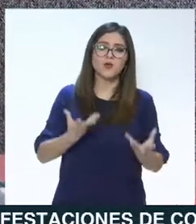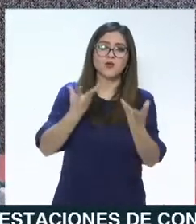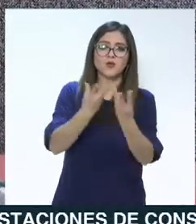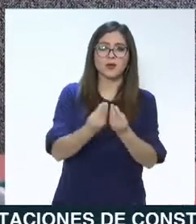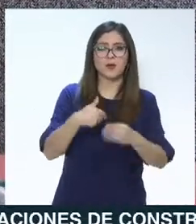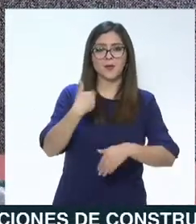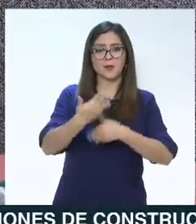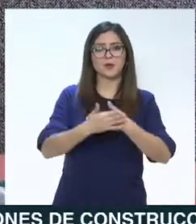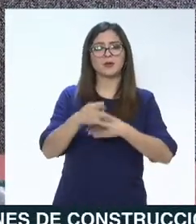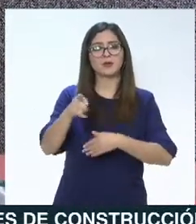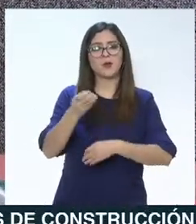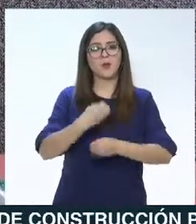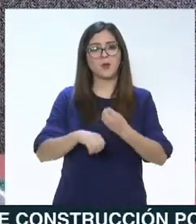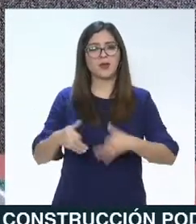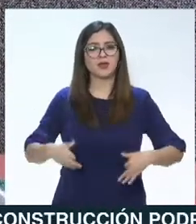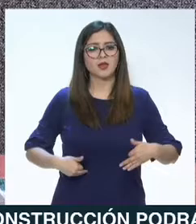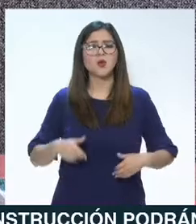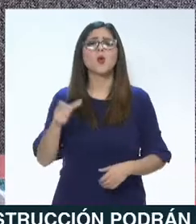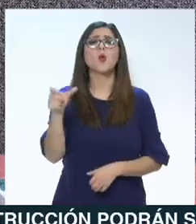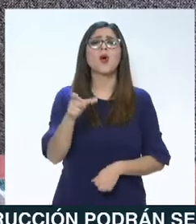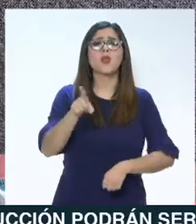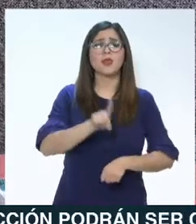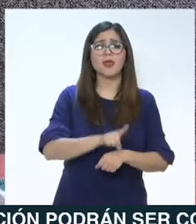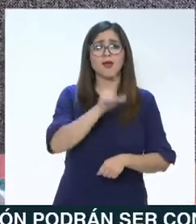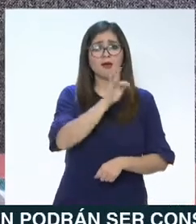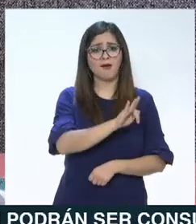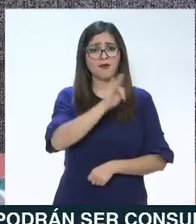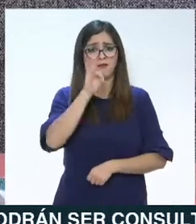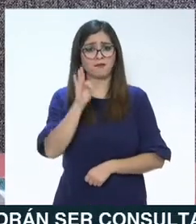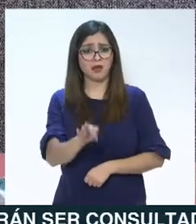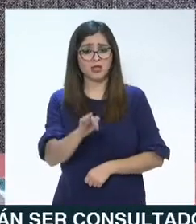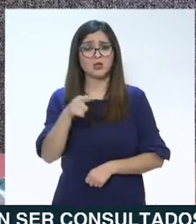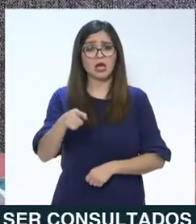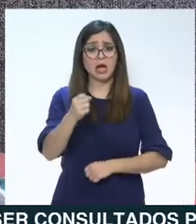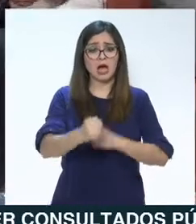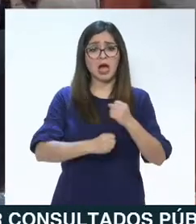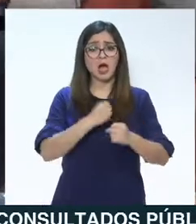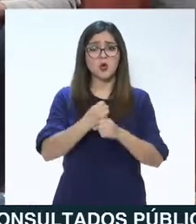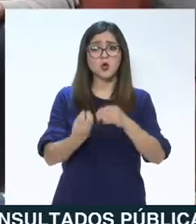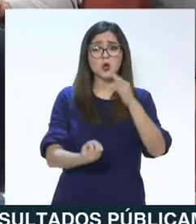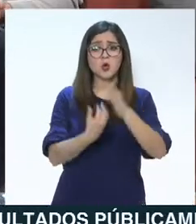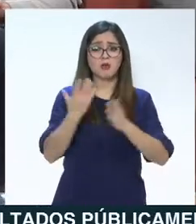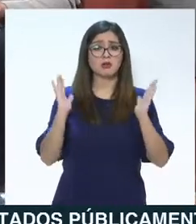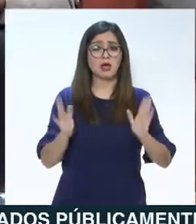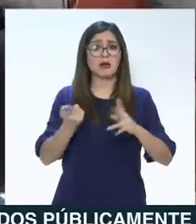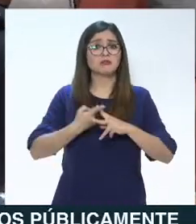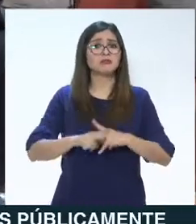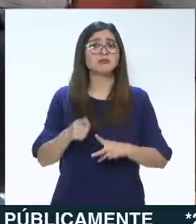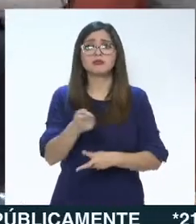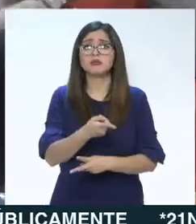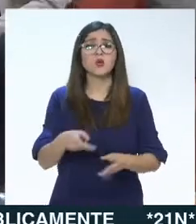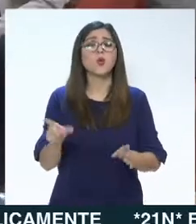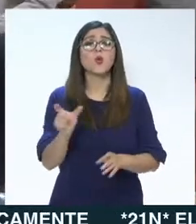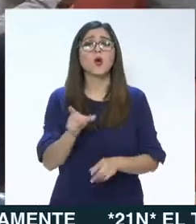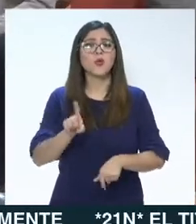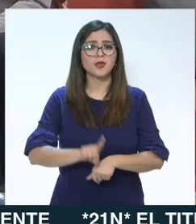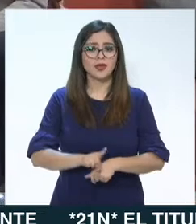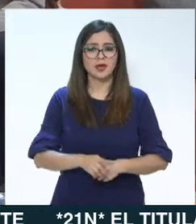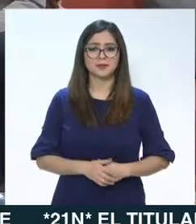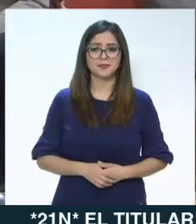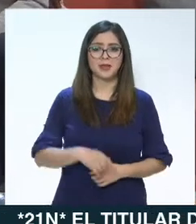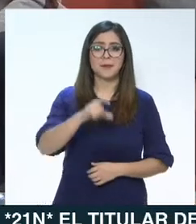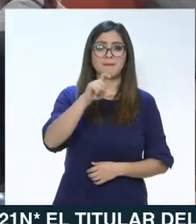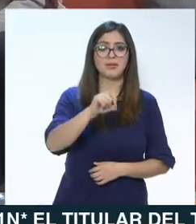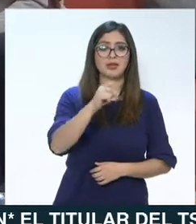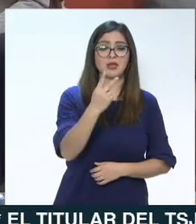nuestra próxima temporada. ¿Cuándo comienza esta temporada? Porque también ya estamos ansiosos. El año nuevo ya comenzó. Ya comenzó. ¿Y ustedes? ¿Cuándo comienzan? El 22